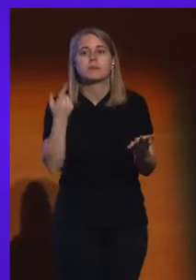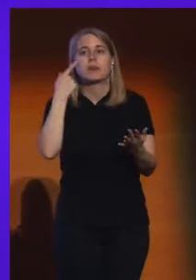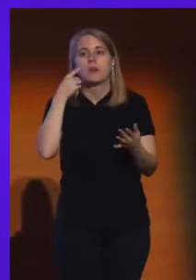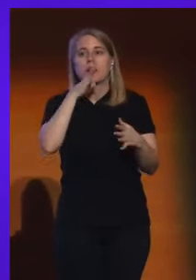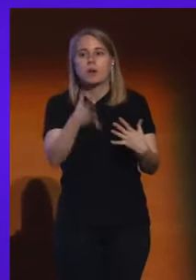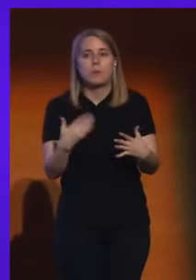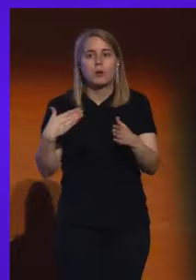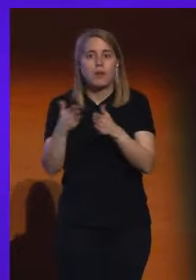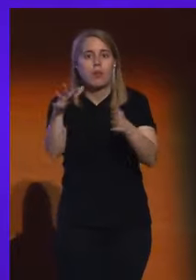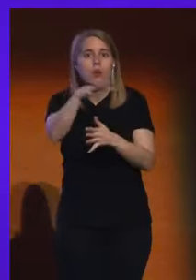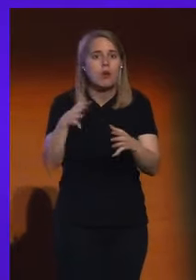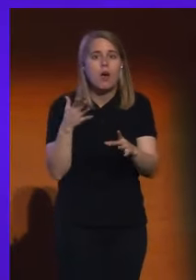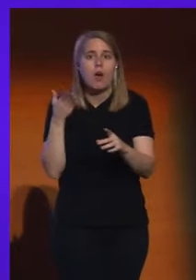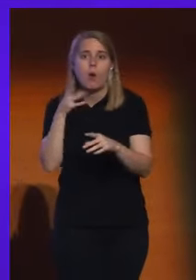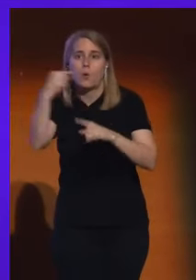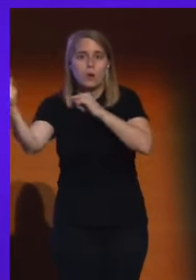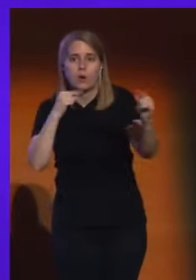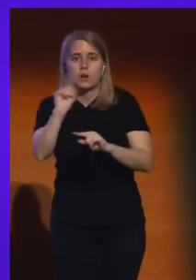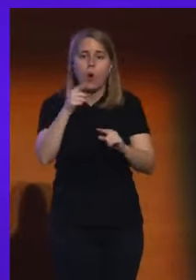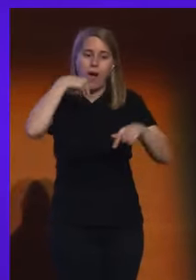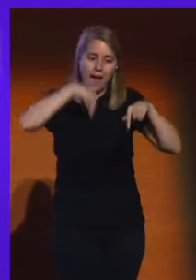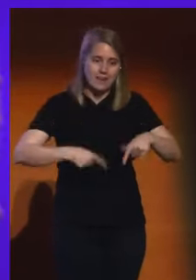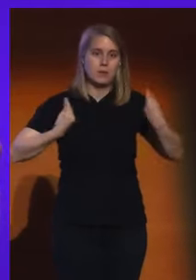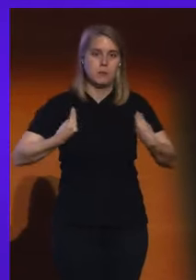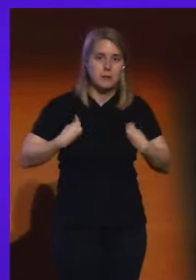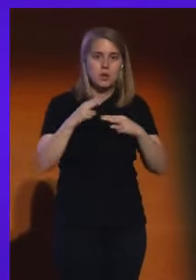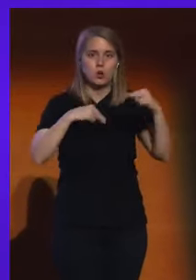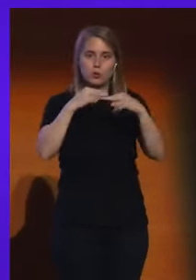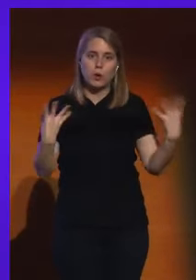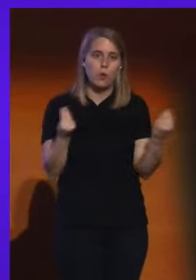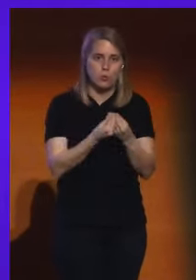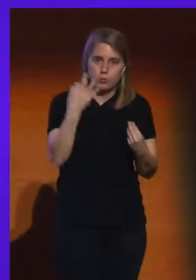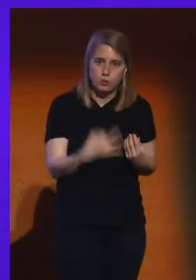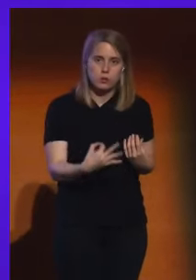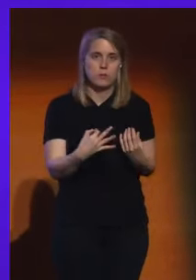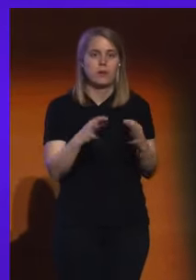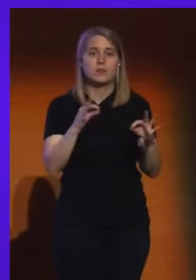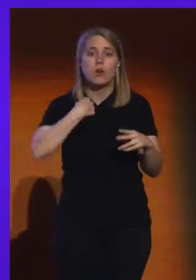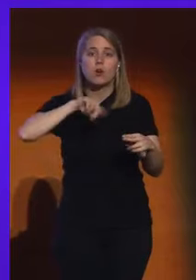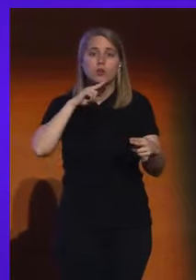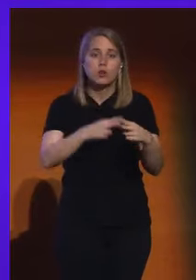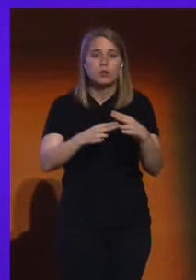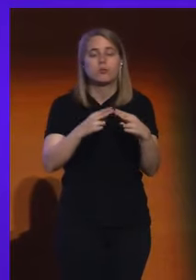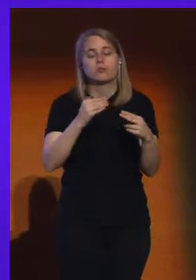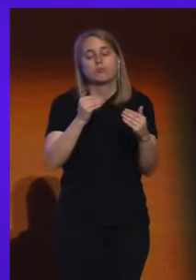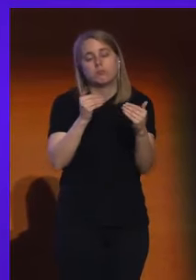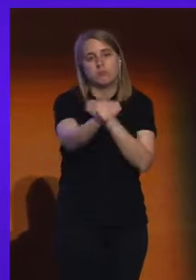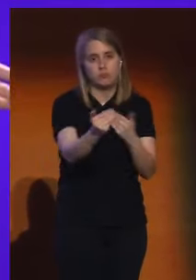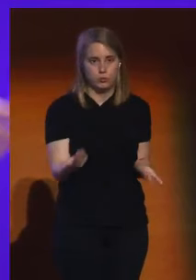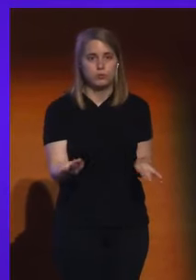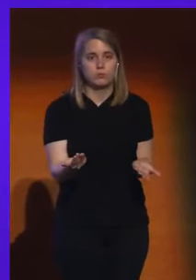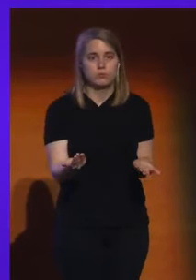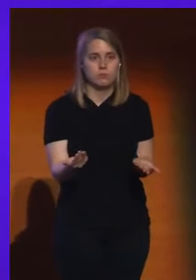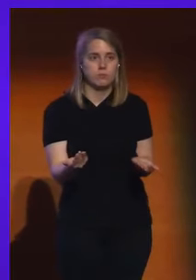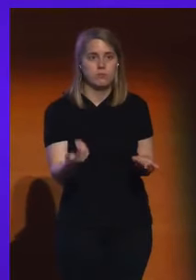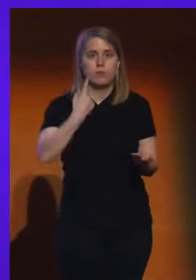un allí donde huir, hay un aquí donde vivir y construir juntos. Y eso es lo que llamamos futuro. Uno